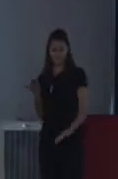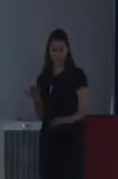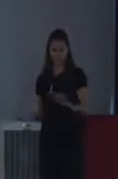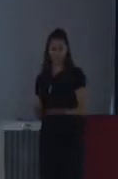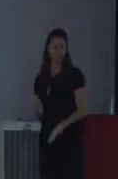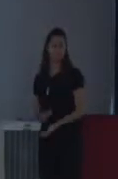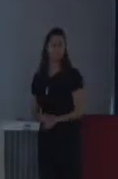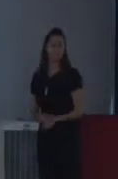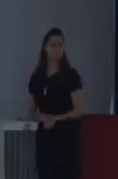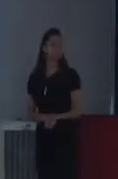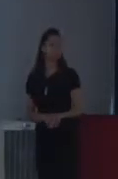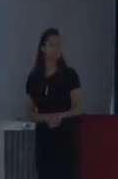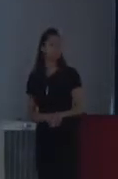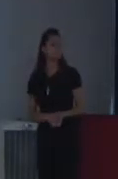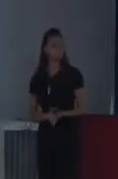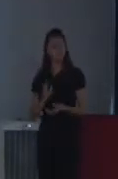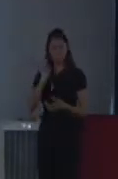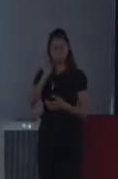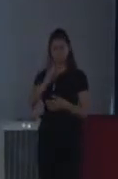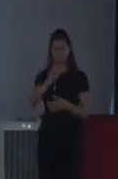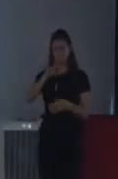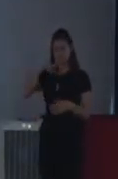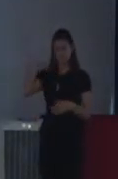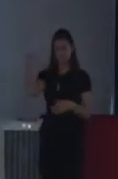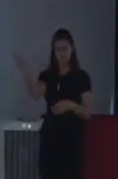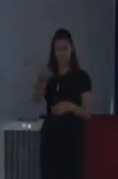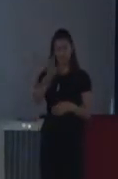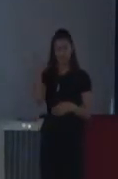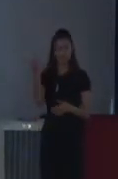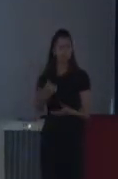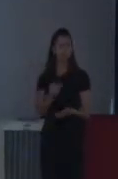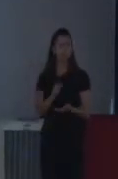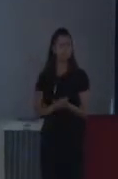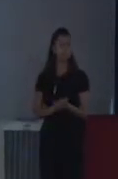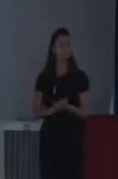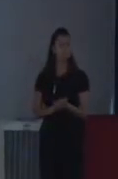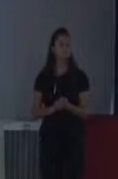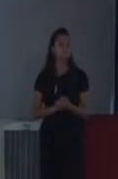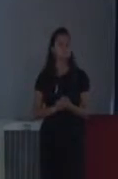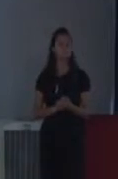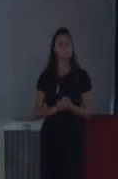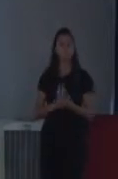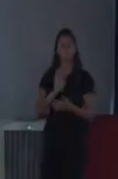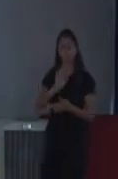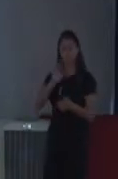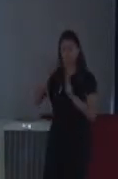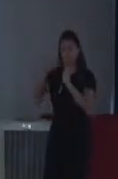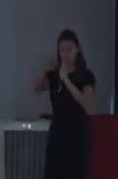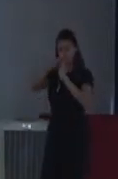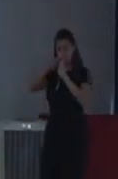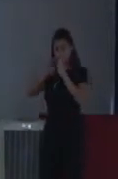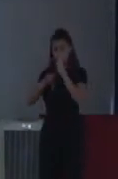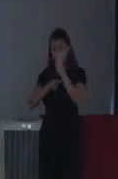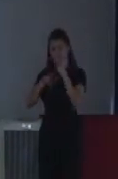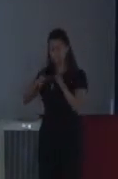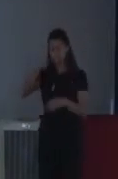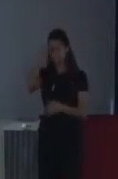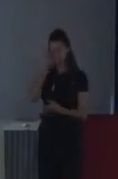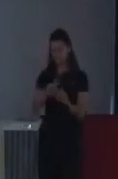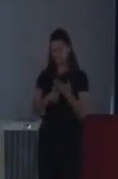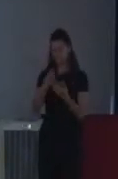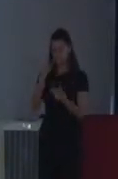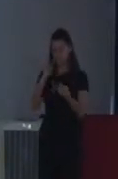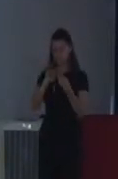Mirábamos en general, ¿sí?, qué es lo que se tiene en cuenta de las normas para